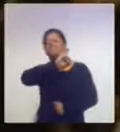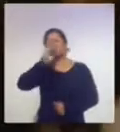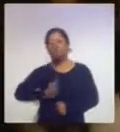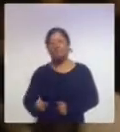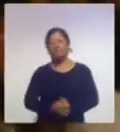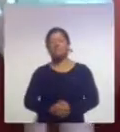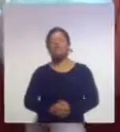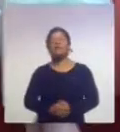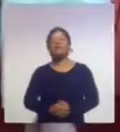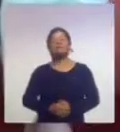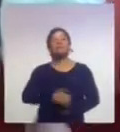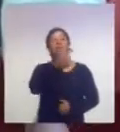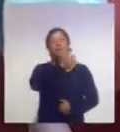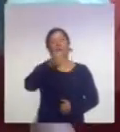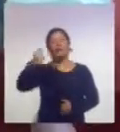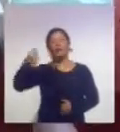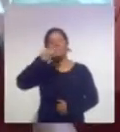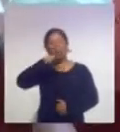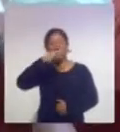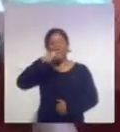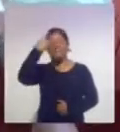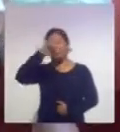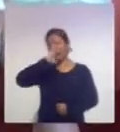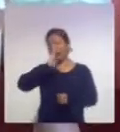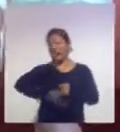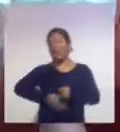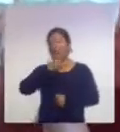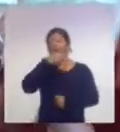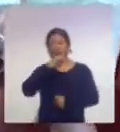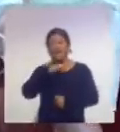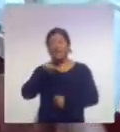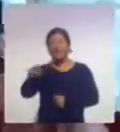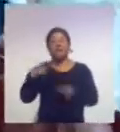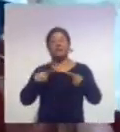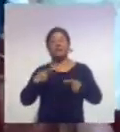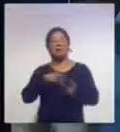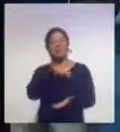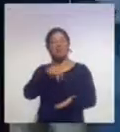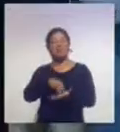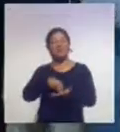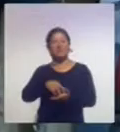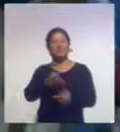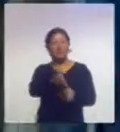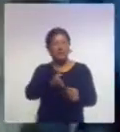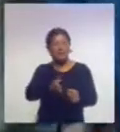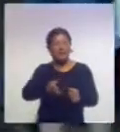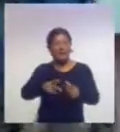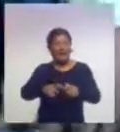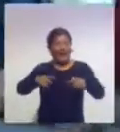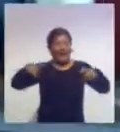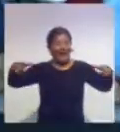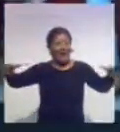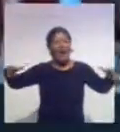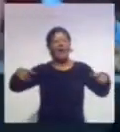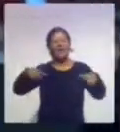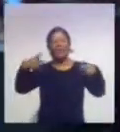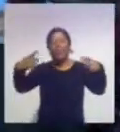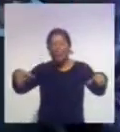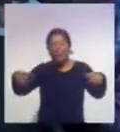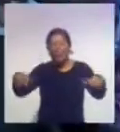toda celebración, para culminar esta fiesta, los conductores partieron un enorme pastel que compartieron con los